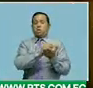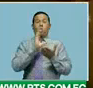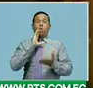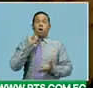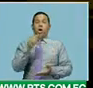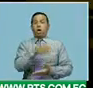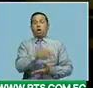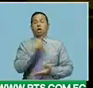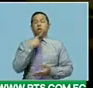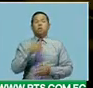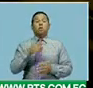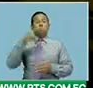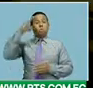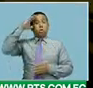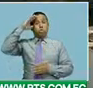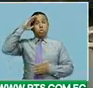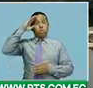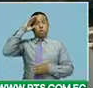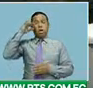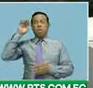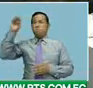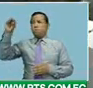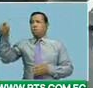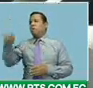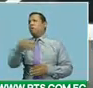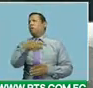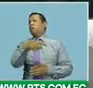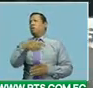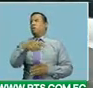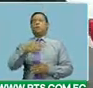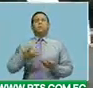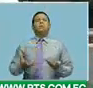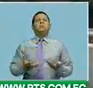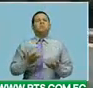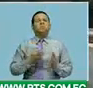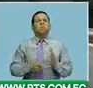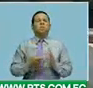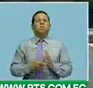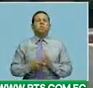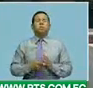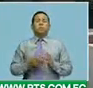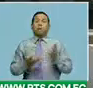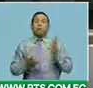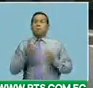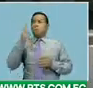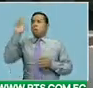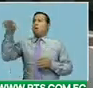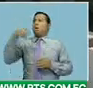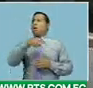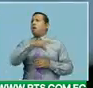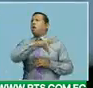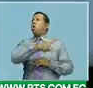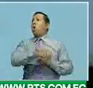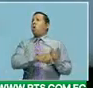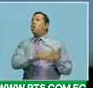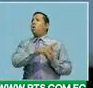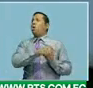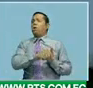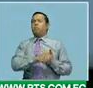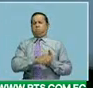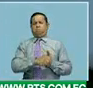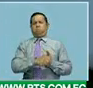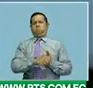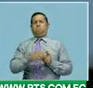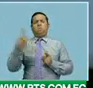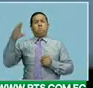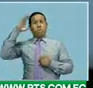vecinos. La policía acudió allá por un llamado de auxilio, presuntamente se trataba de un robo, pero al ver a la persona, al victimario que